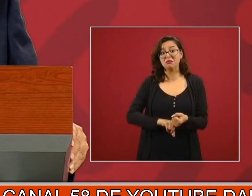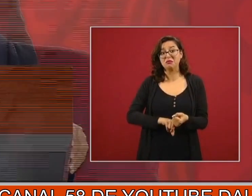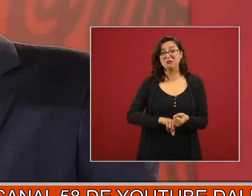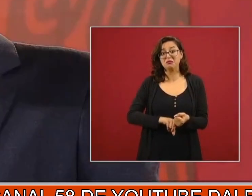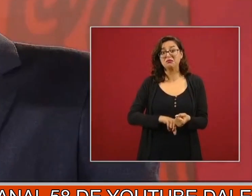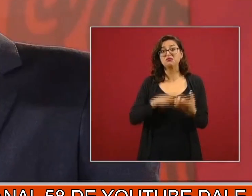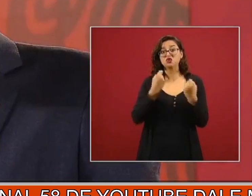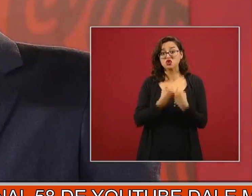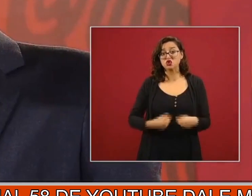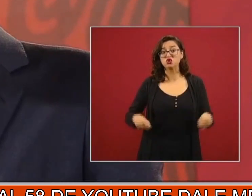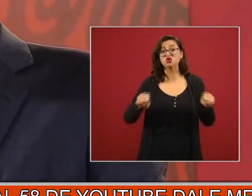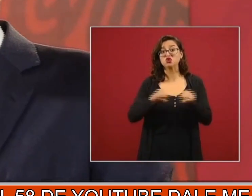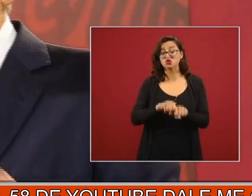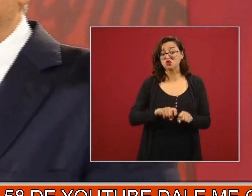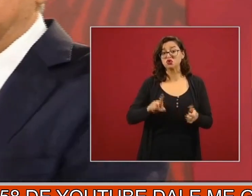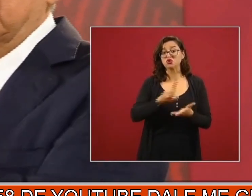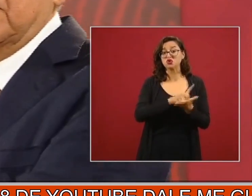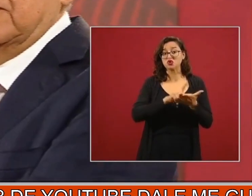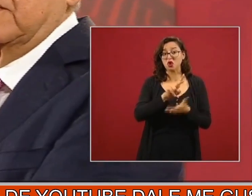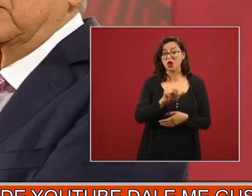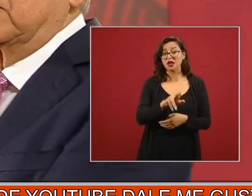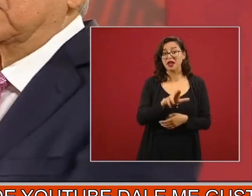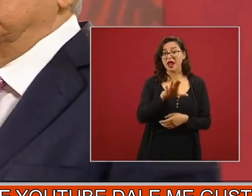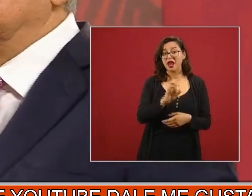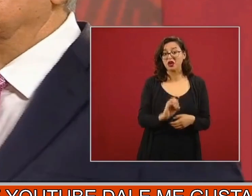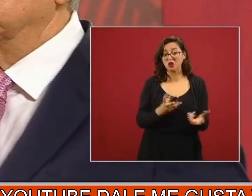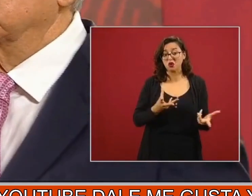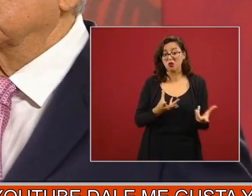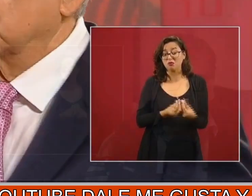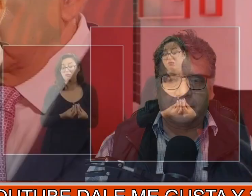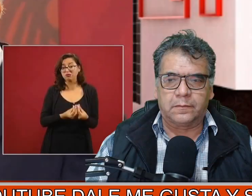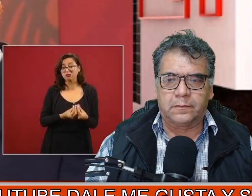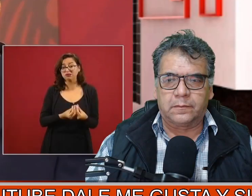¿Cómo porque la acusación que se le está haciendo al señor